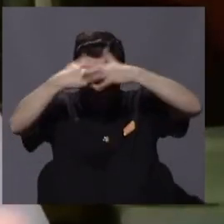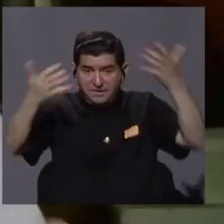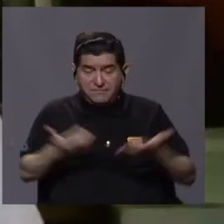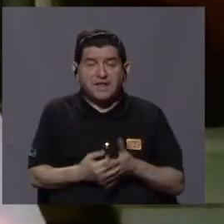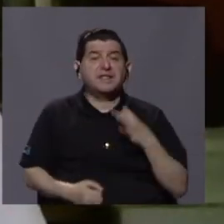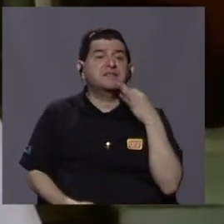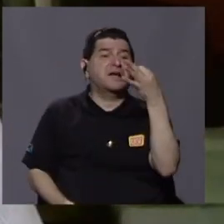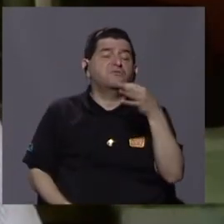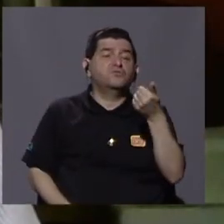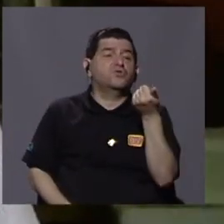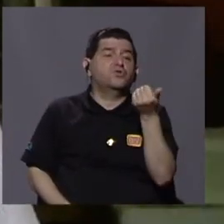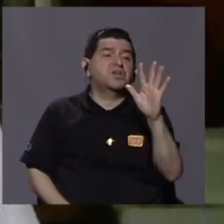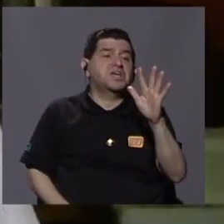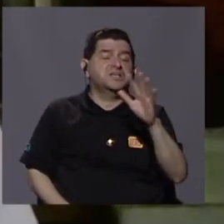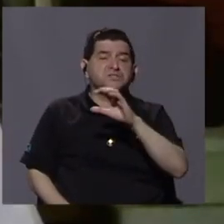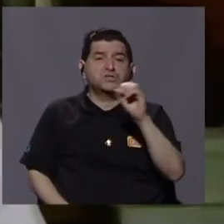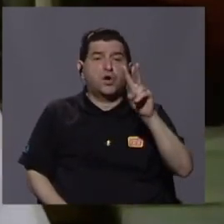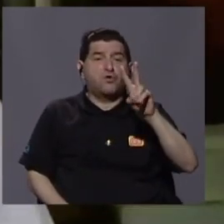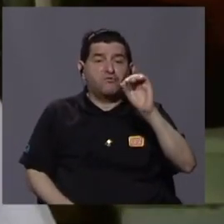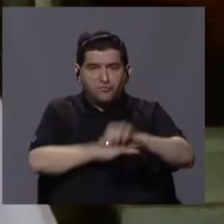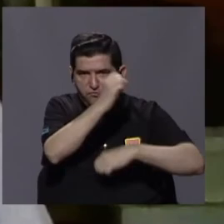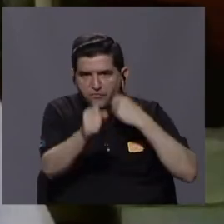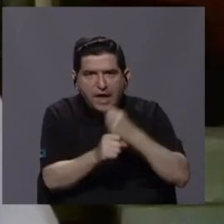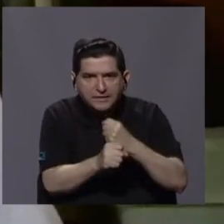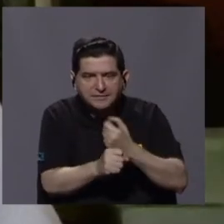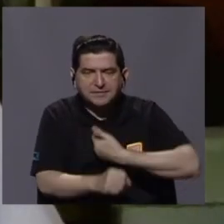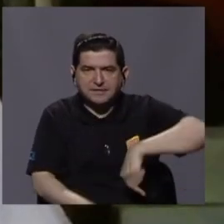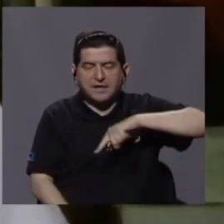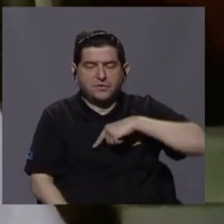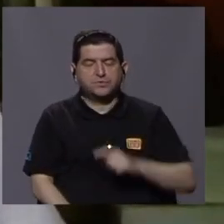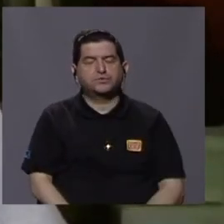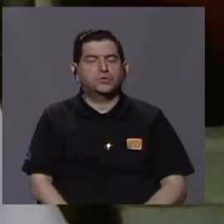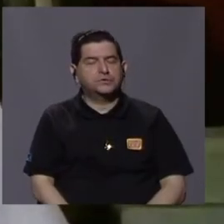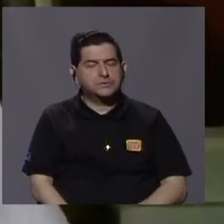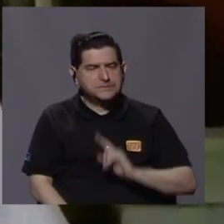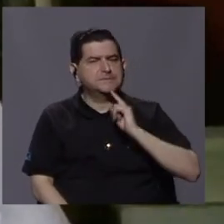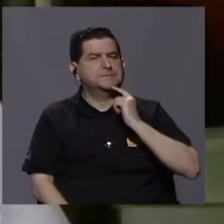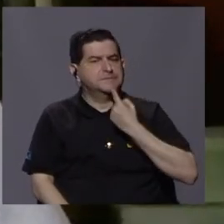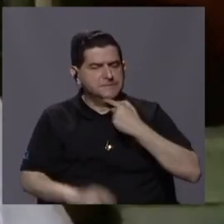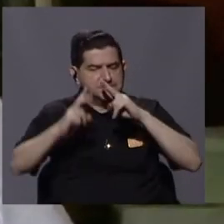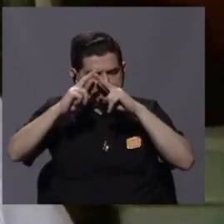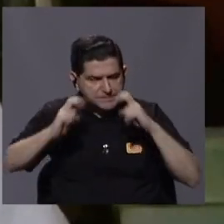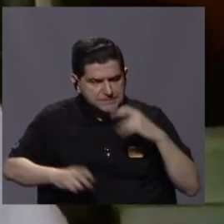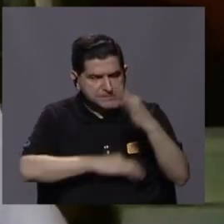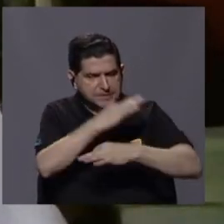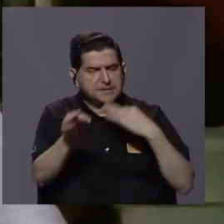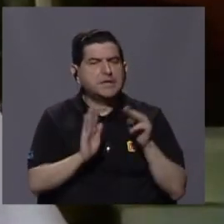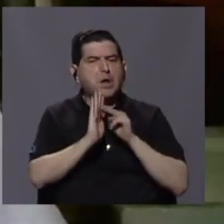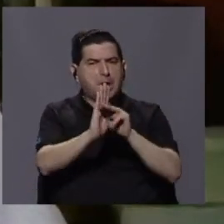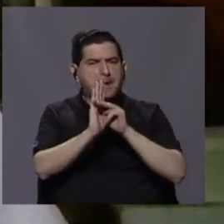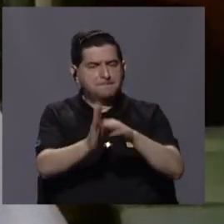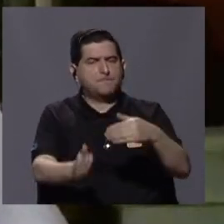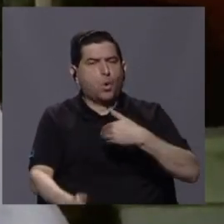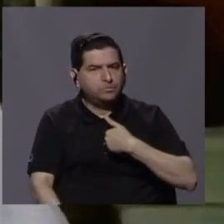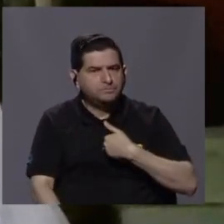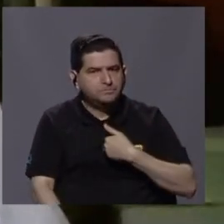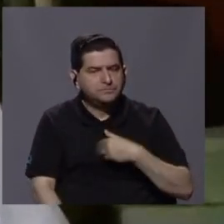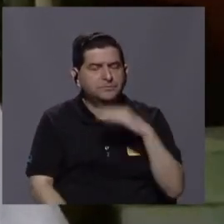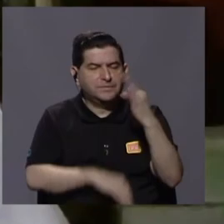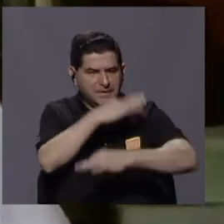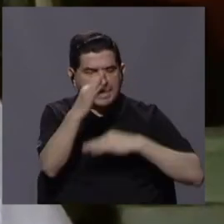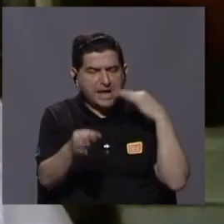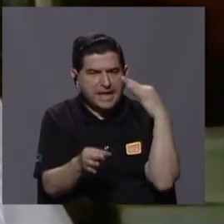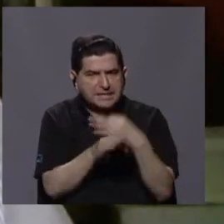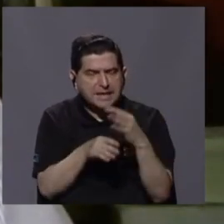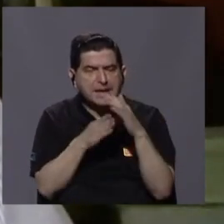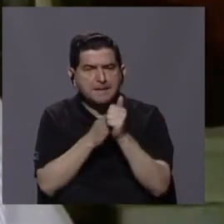siguientes 15 a 20 años mira tenemos que seriamente revisar el tipo de modelo que seguimos y el tipo